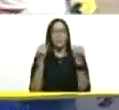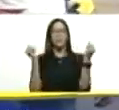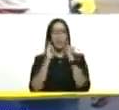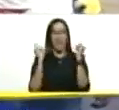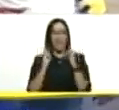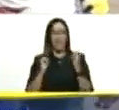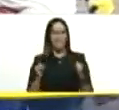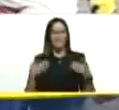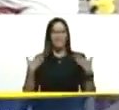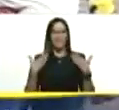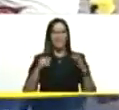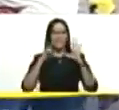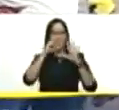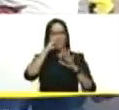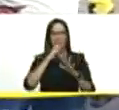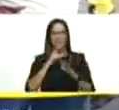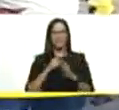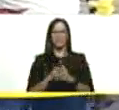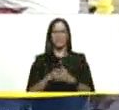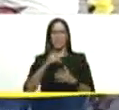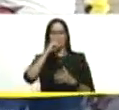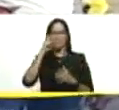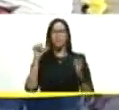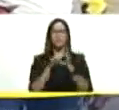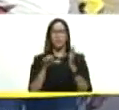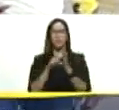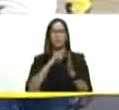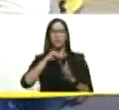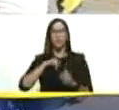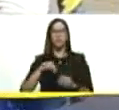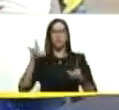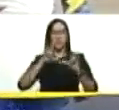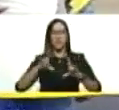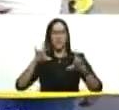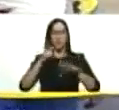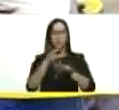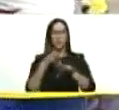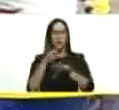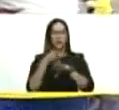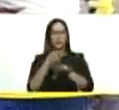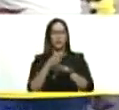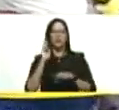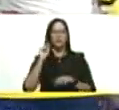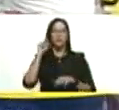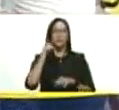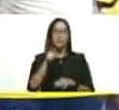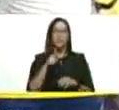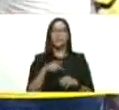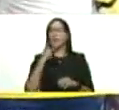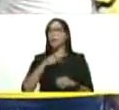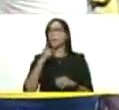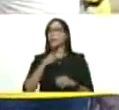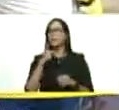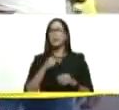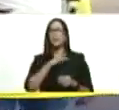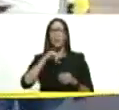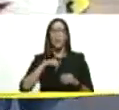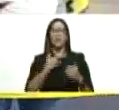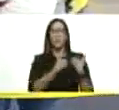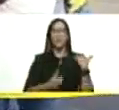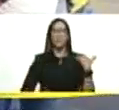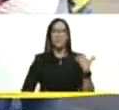estos 7 años de aniversario, donde nuestro querido gobernador, a través de usted, de la política de nuestro